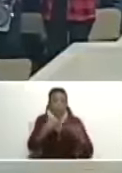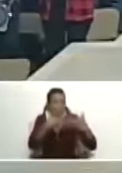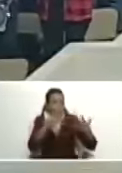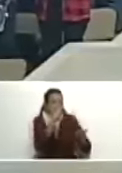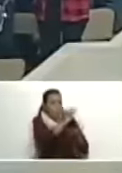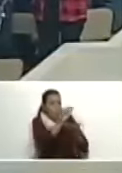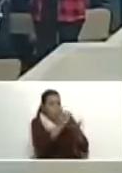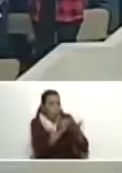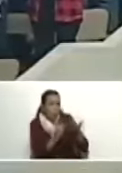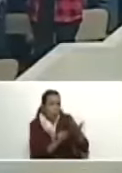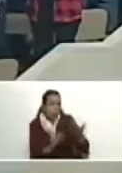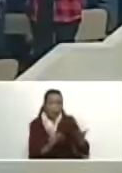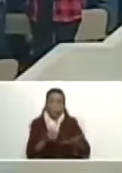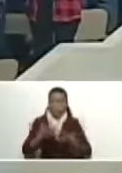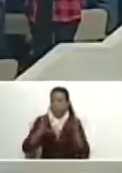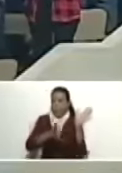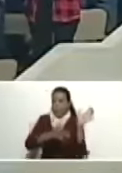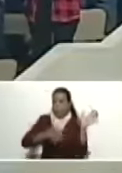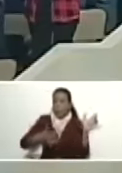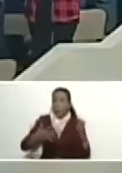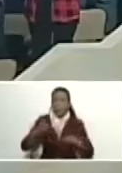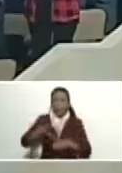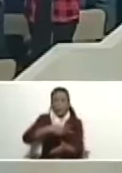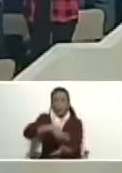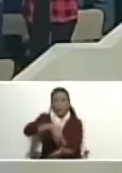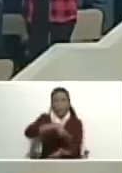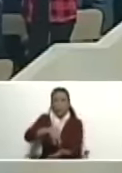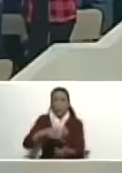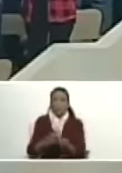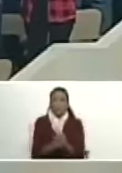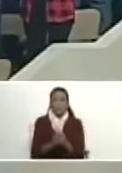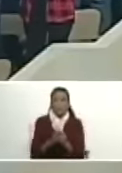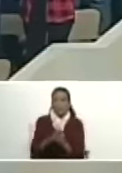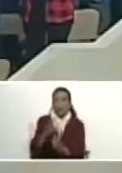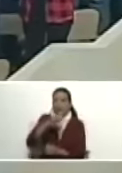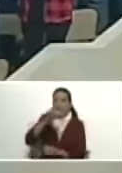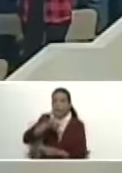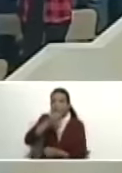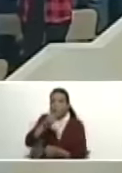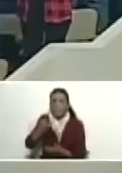dramaturgos, compositores, intérpretes,